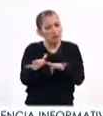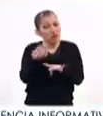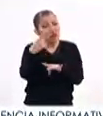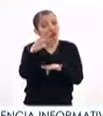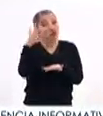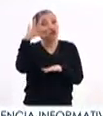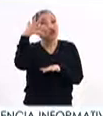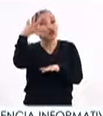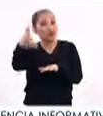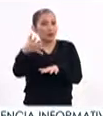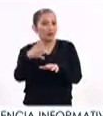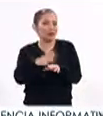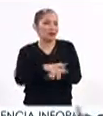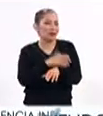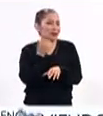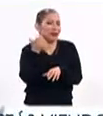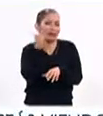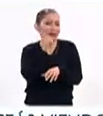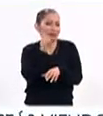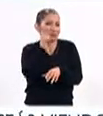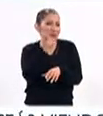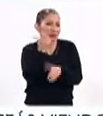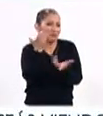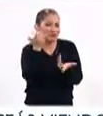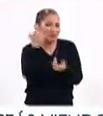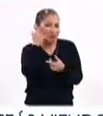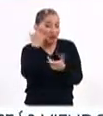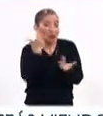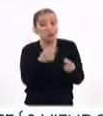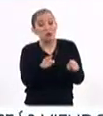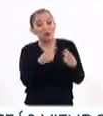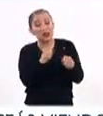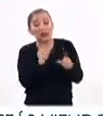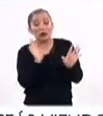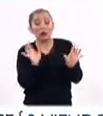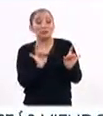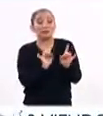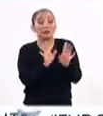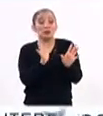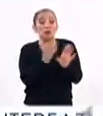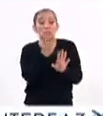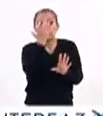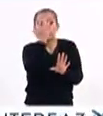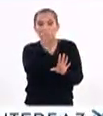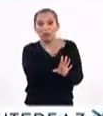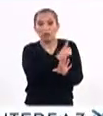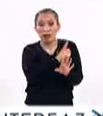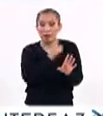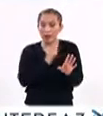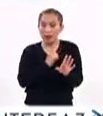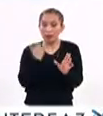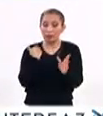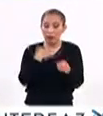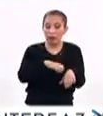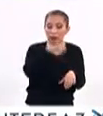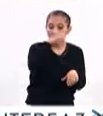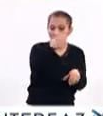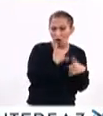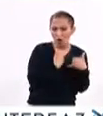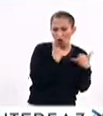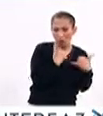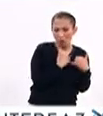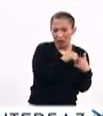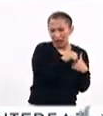tu futuro? Porque si mal no entiendo, dedicarse a la música es una cuestión muy seria y que se tiene que tomar desde una edad